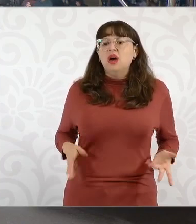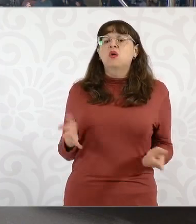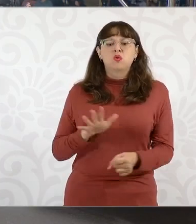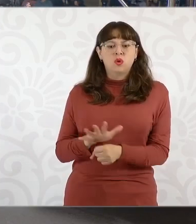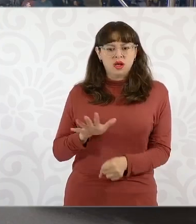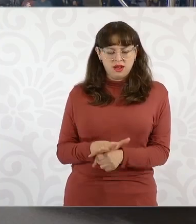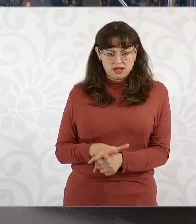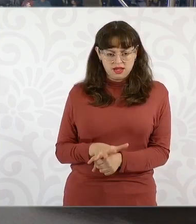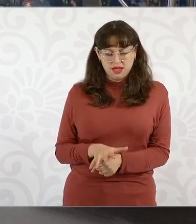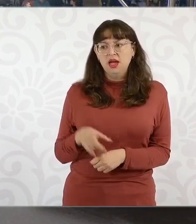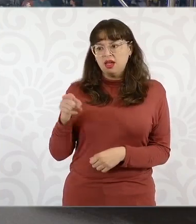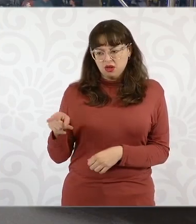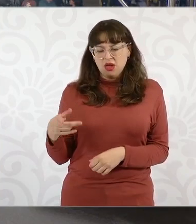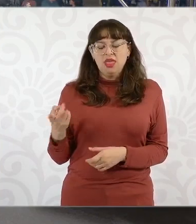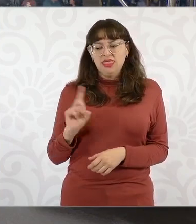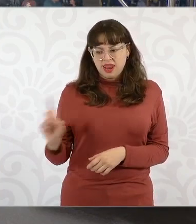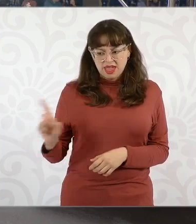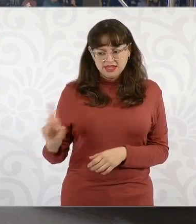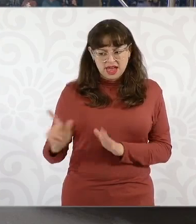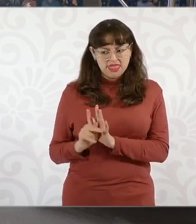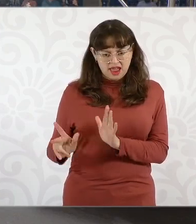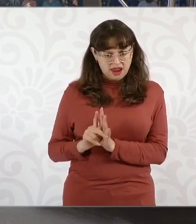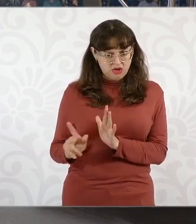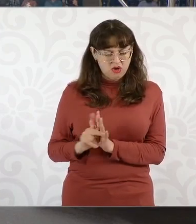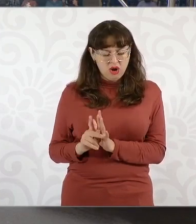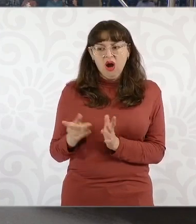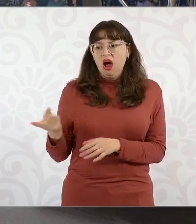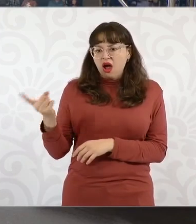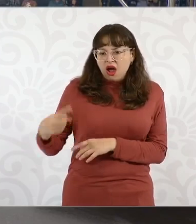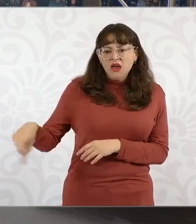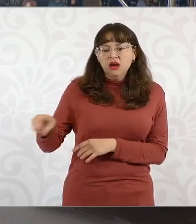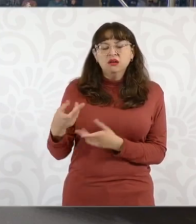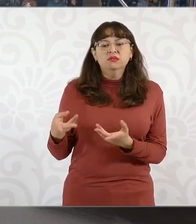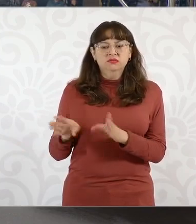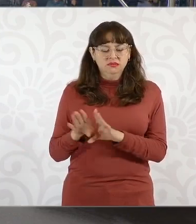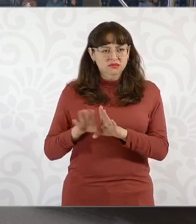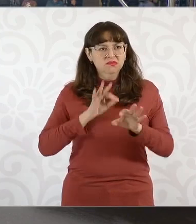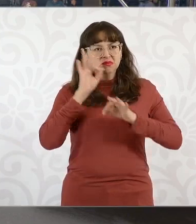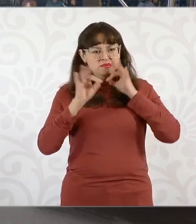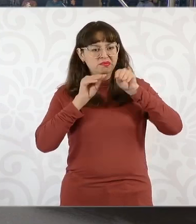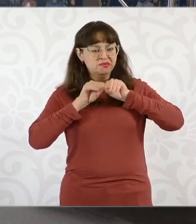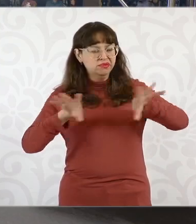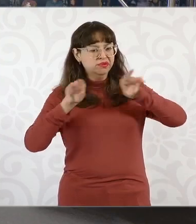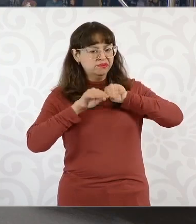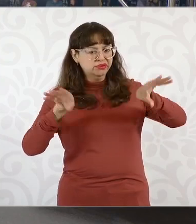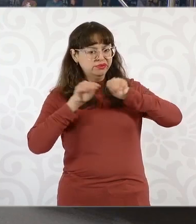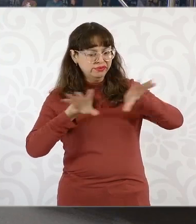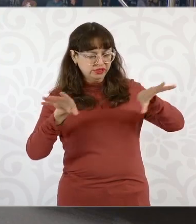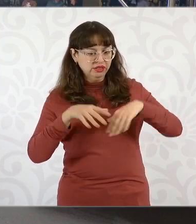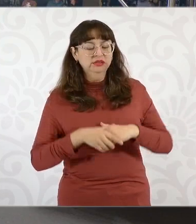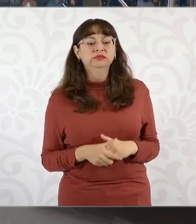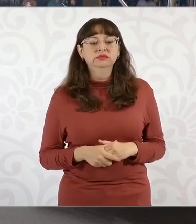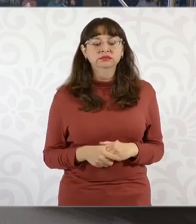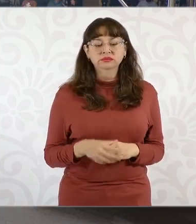dirigen este medio que se llama La Derecha Diario y que tienen estas redes de promoción. Entonces publicaron